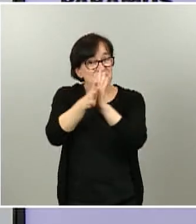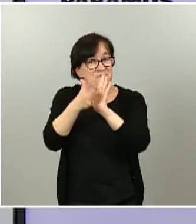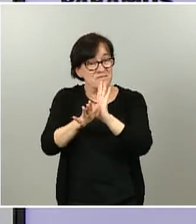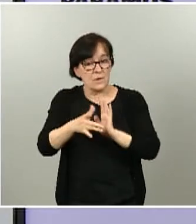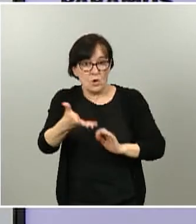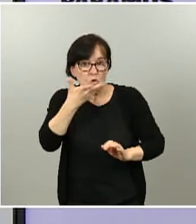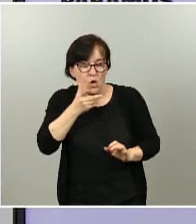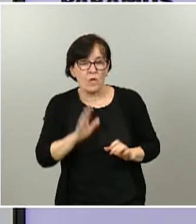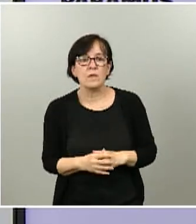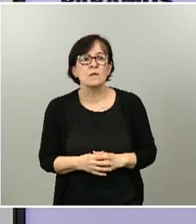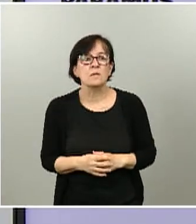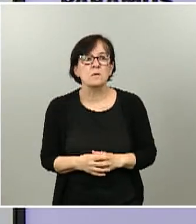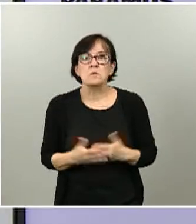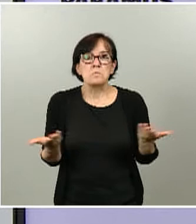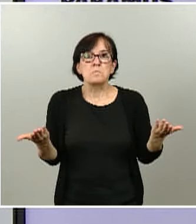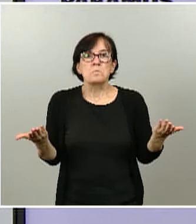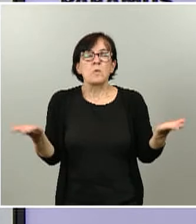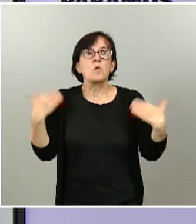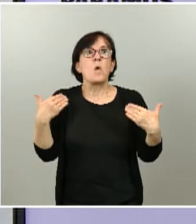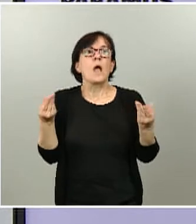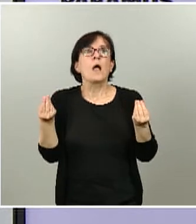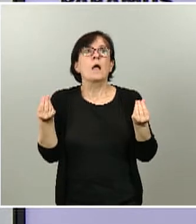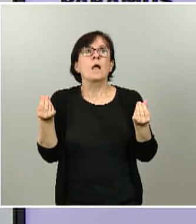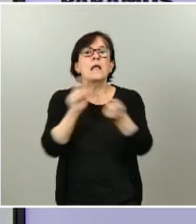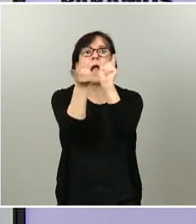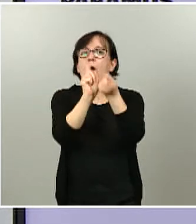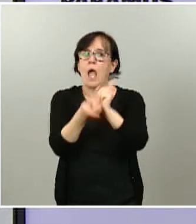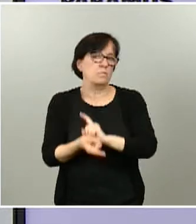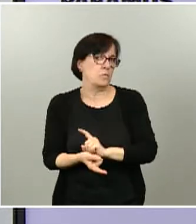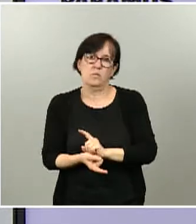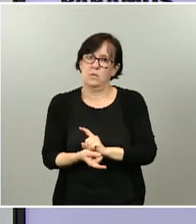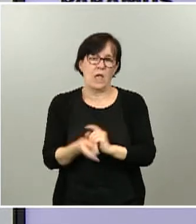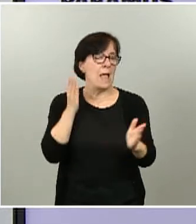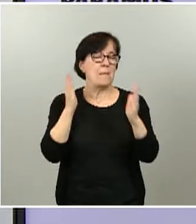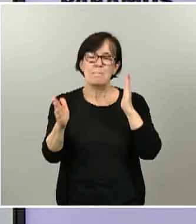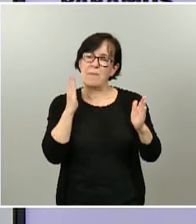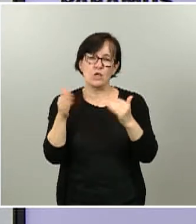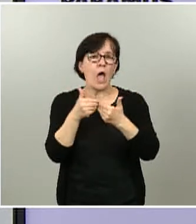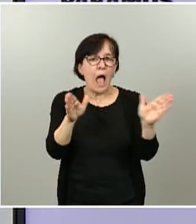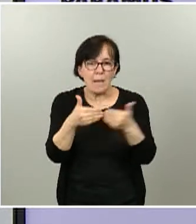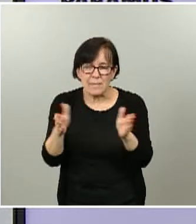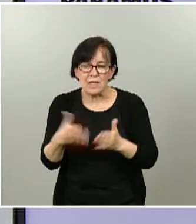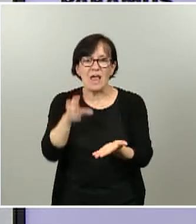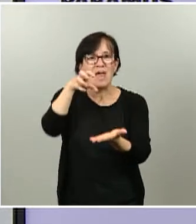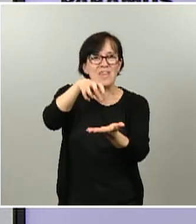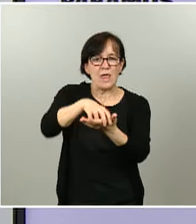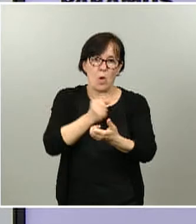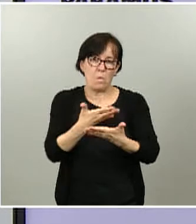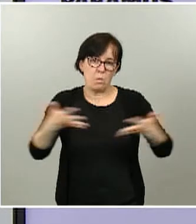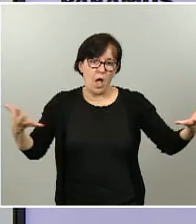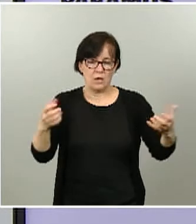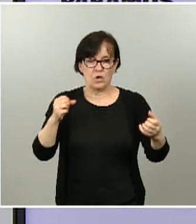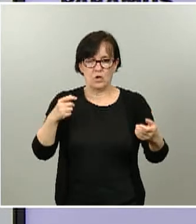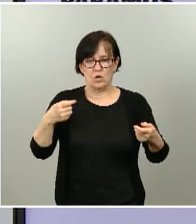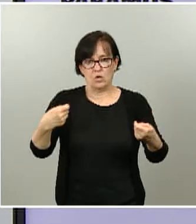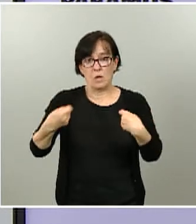Por tanto, no hay previsión de alterar los periodos de apertura de centros comerciales. Madrid está en fase 0,